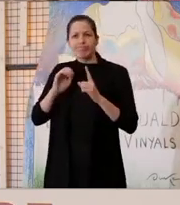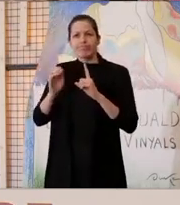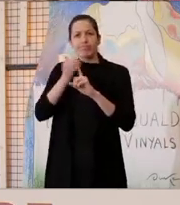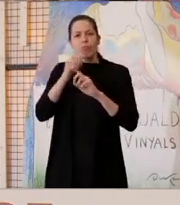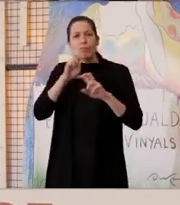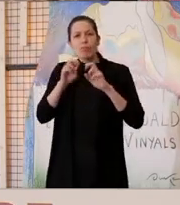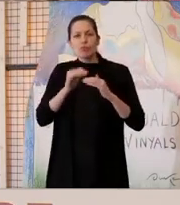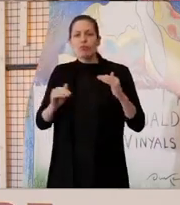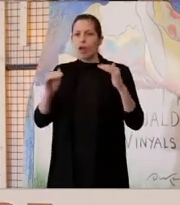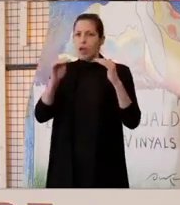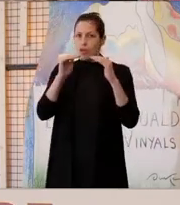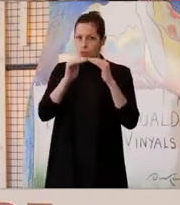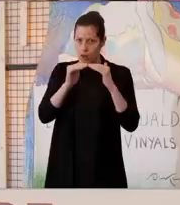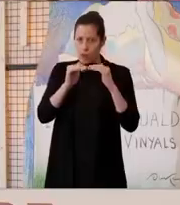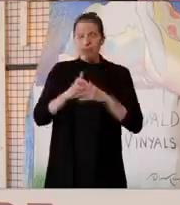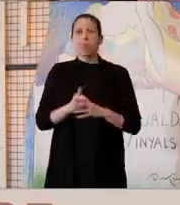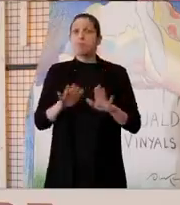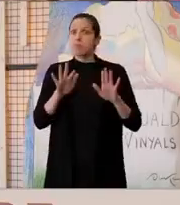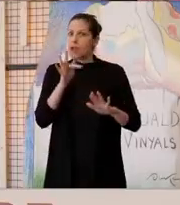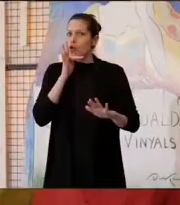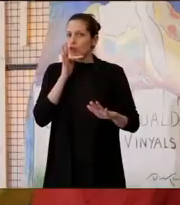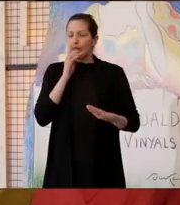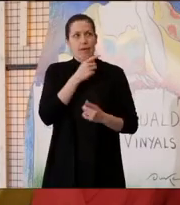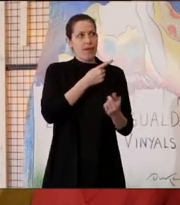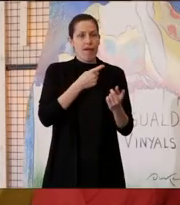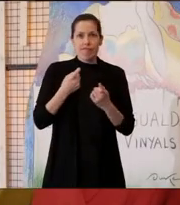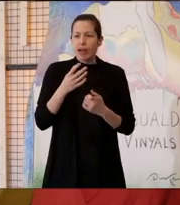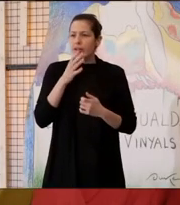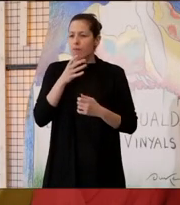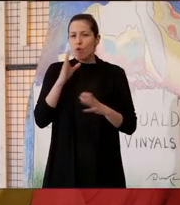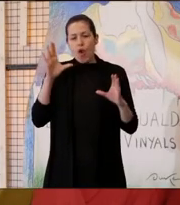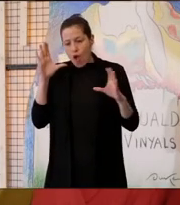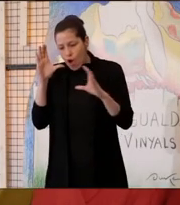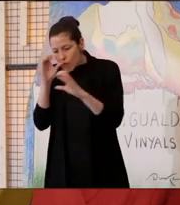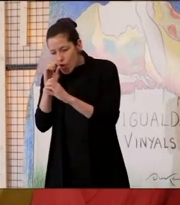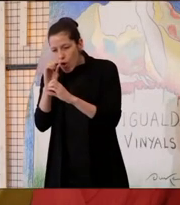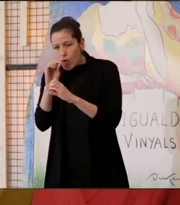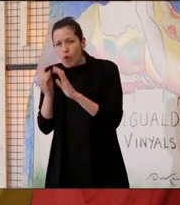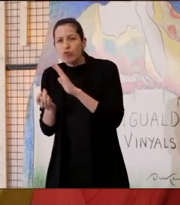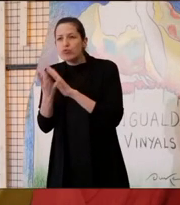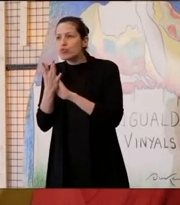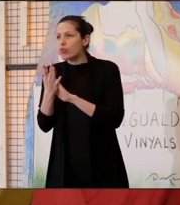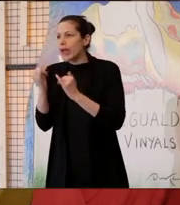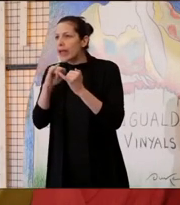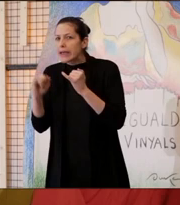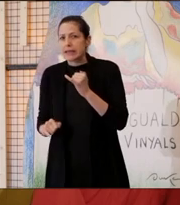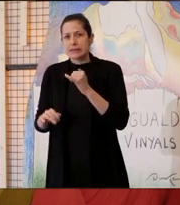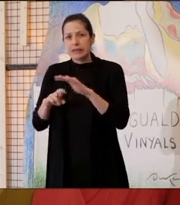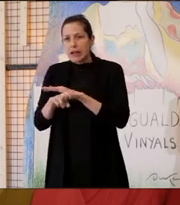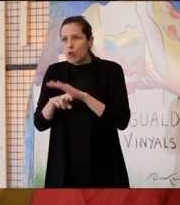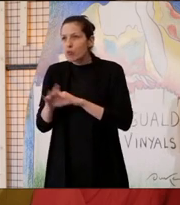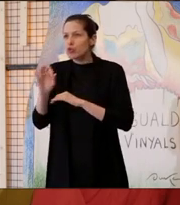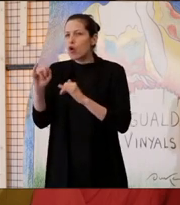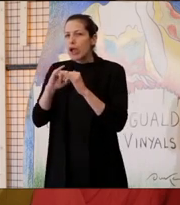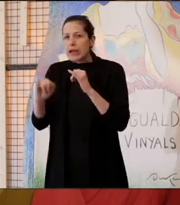realmente el primer punto en el que pones el foco cuando hay un problema de crisis económico de recursos es